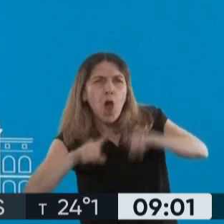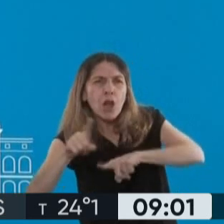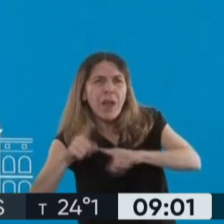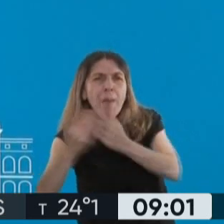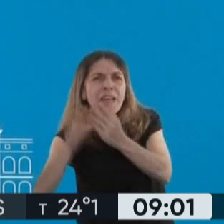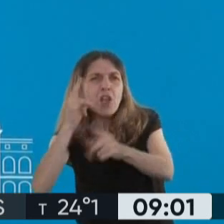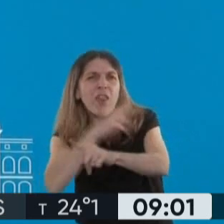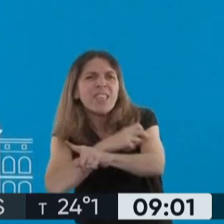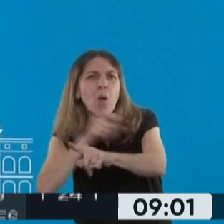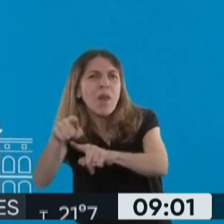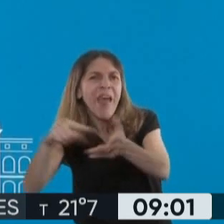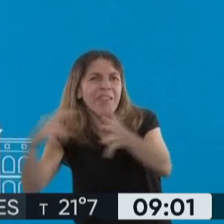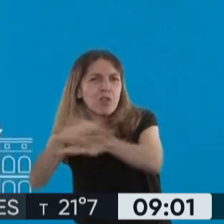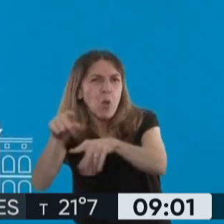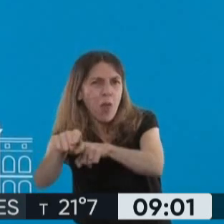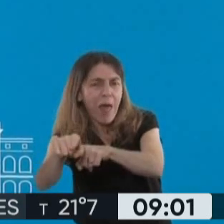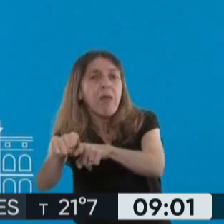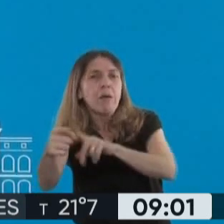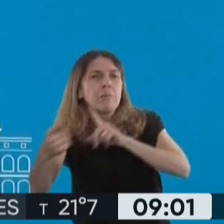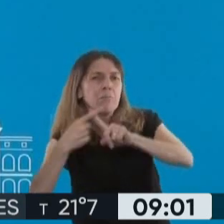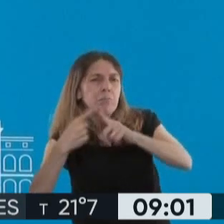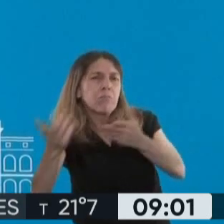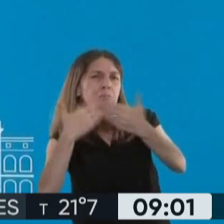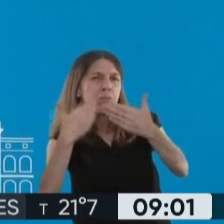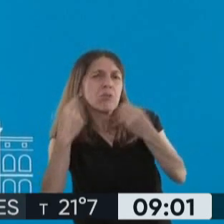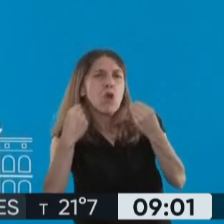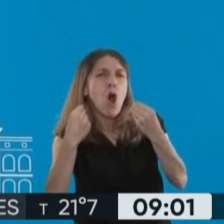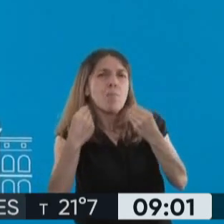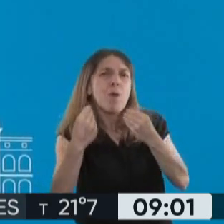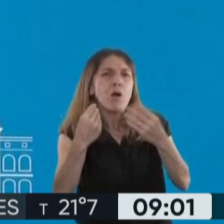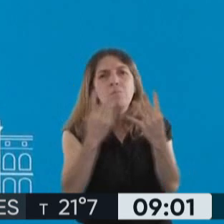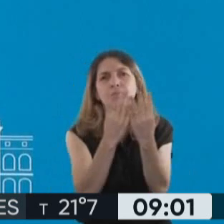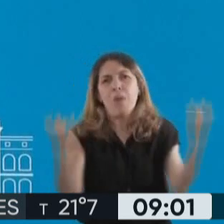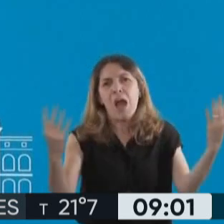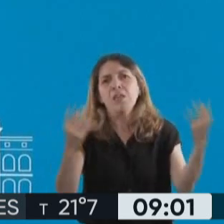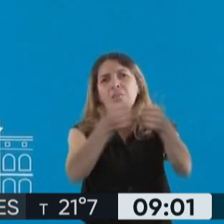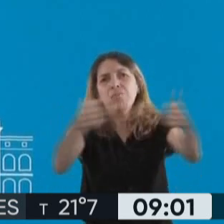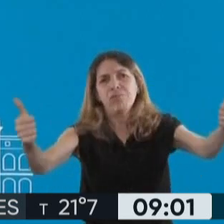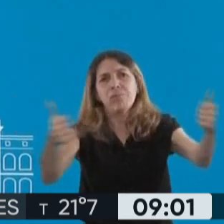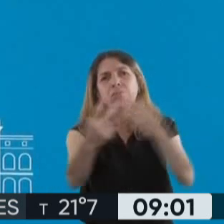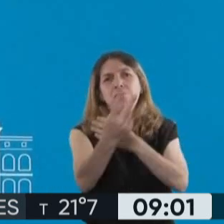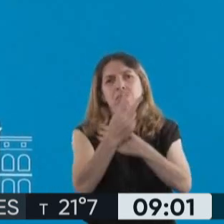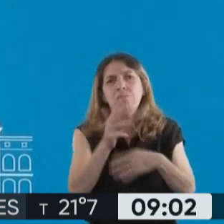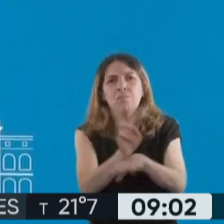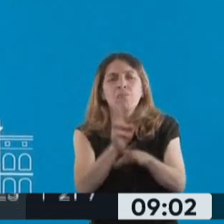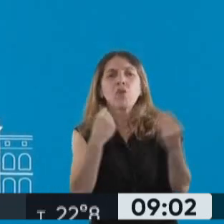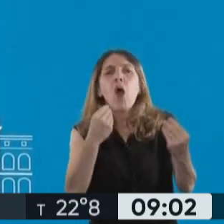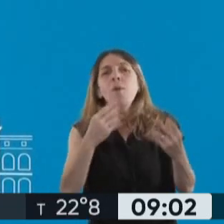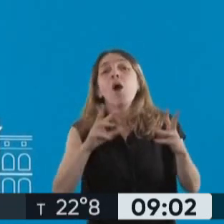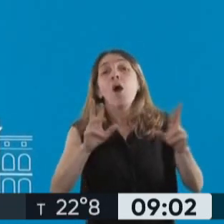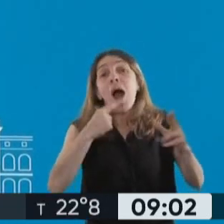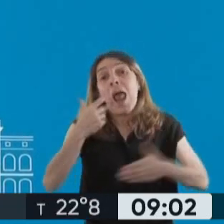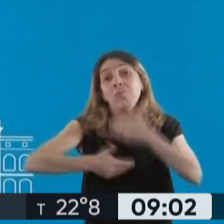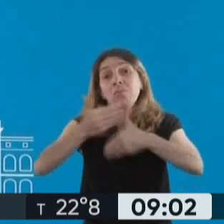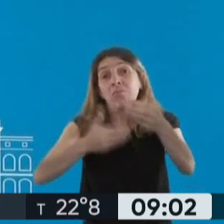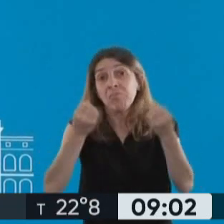de Seguridad de la ciudad de Buenos Aires, cómo se va a llevar adelante ese dispositivo y esperamos sinceramente que todo se pueda desarrollar de la mejor manera